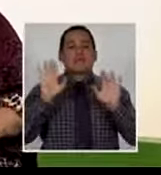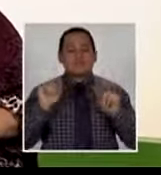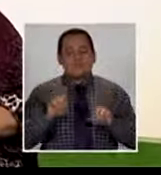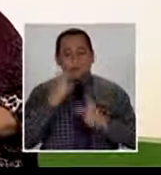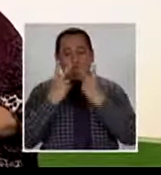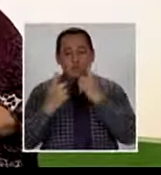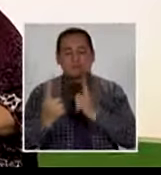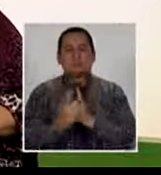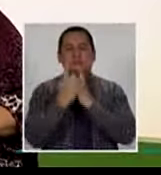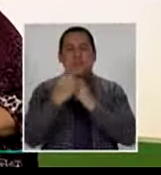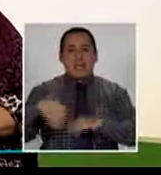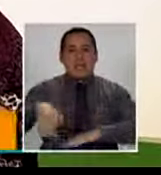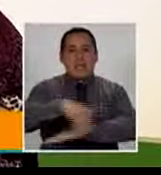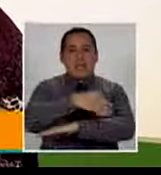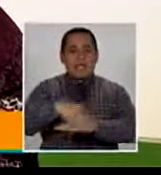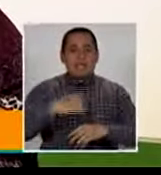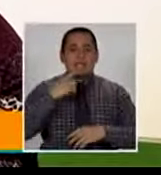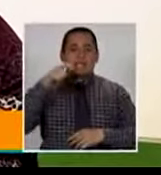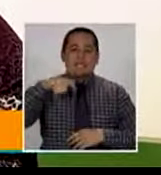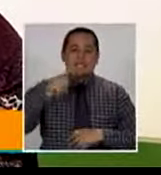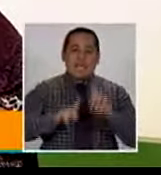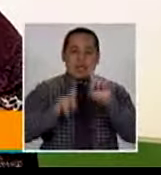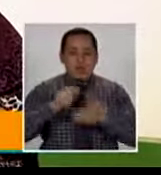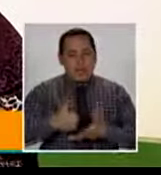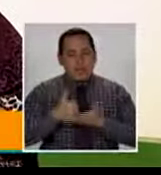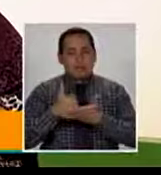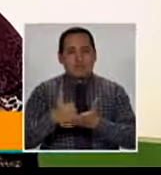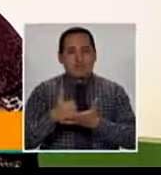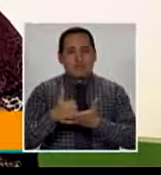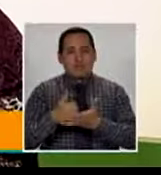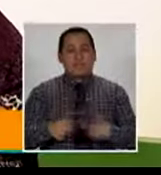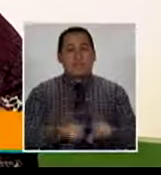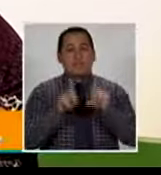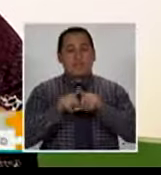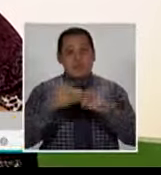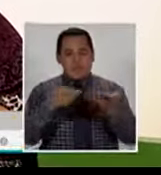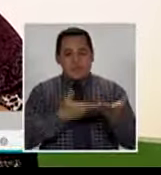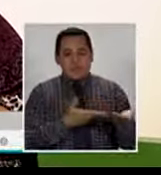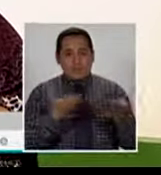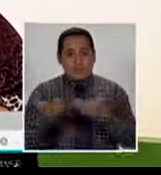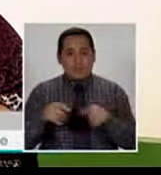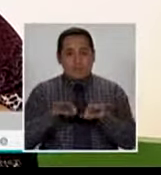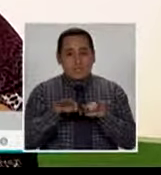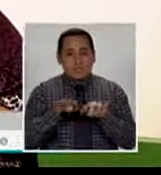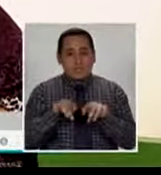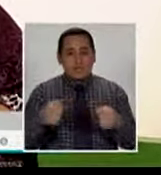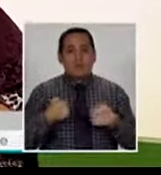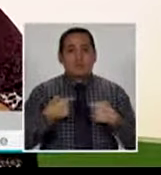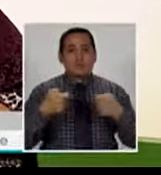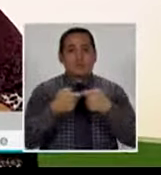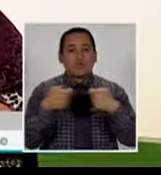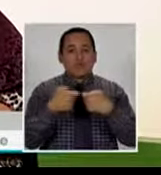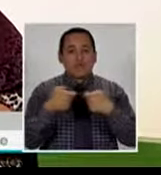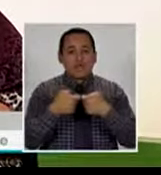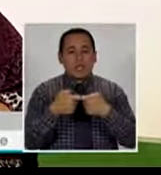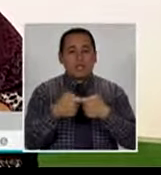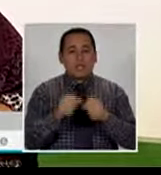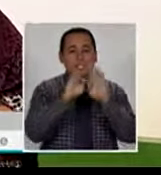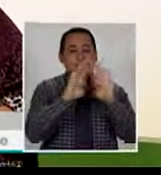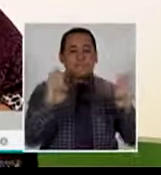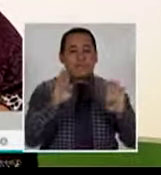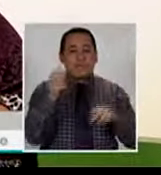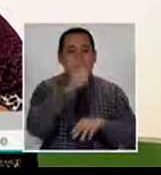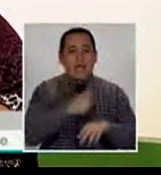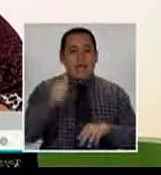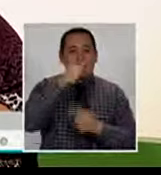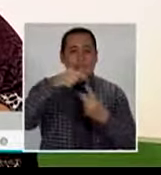por ahí de repente se encuentran en la calle y necesitan algún tipo de ayuda. Además, los invitamos a escribirnos a nuestro correo electrónico,